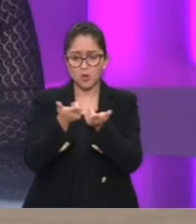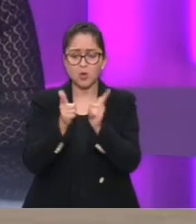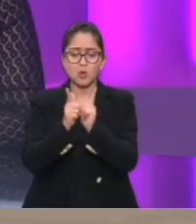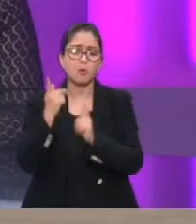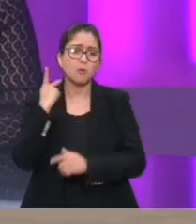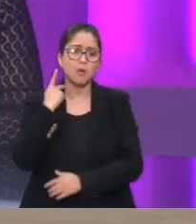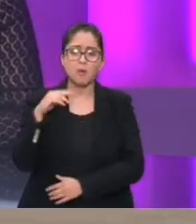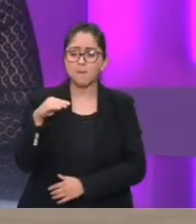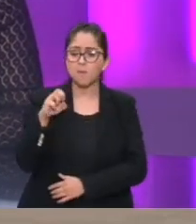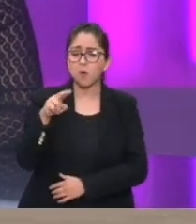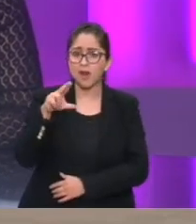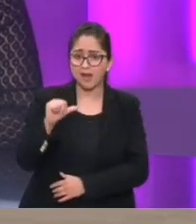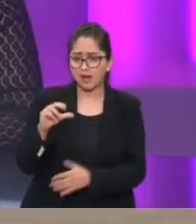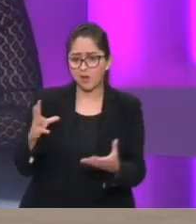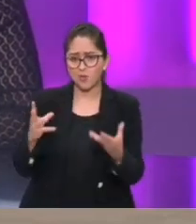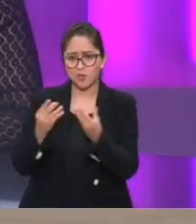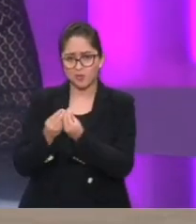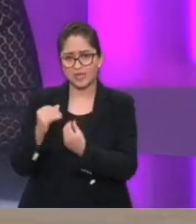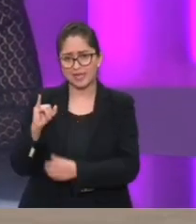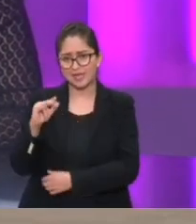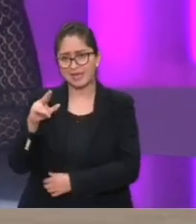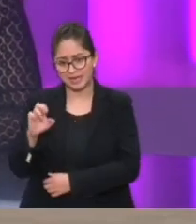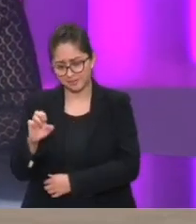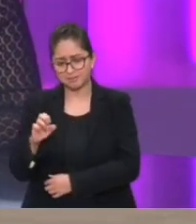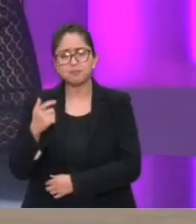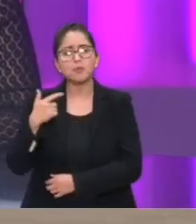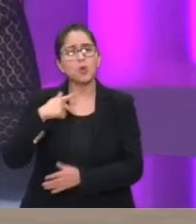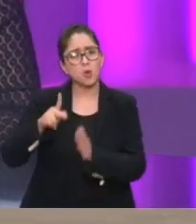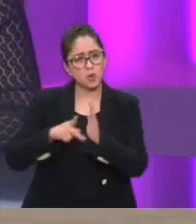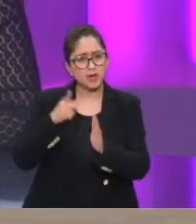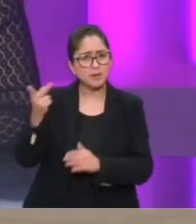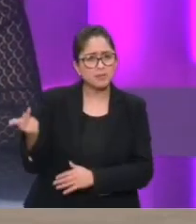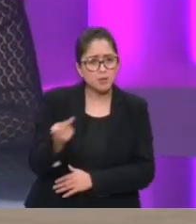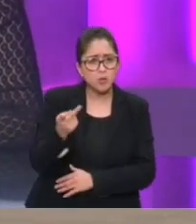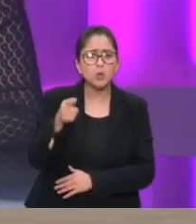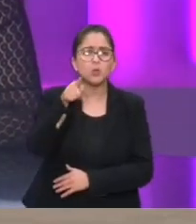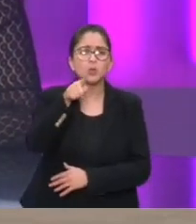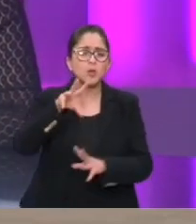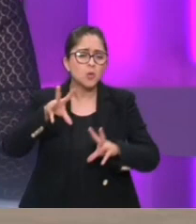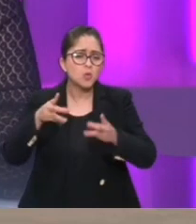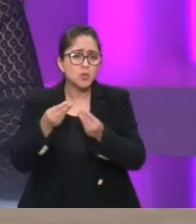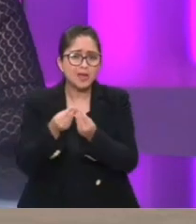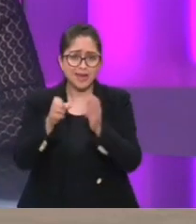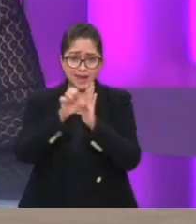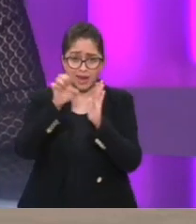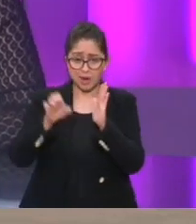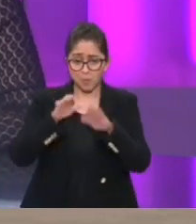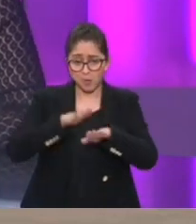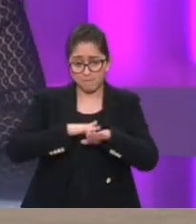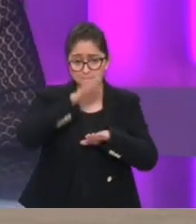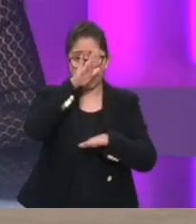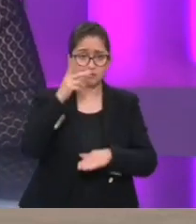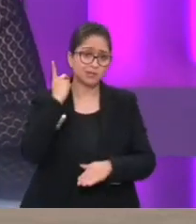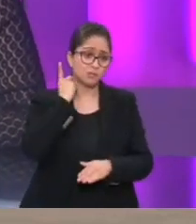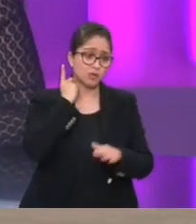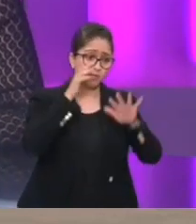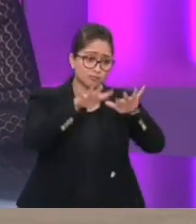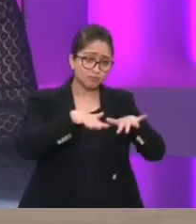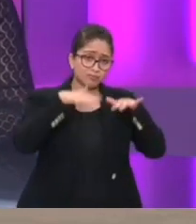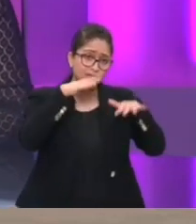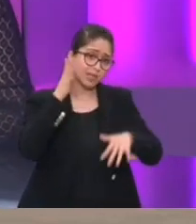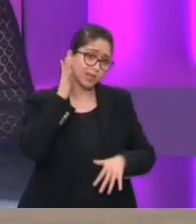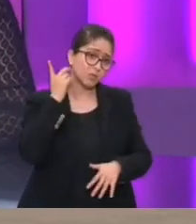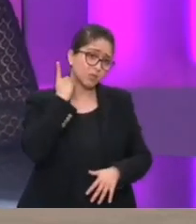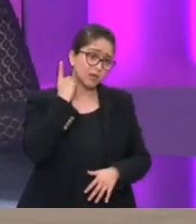Le repito la pregunta, diputado, es ¿cuánto plantearían invertir en salud de ganar espacios en San Lázaro y cómo lo van a distribuir para